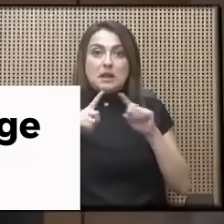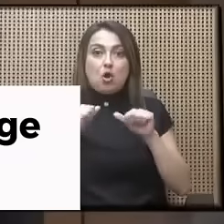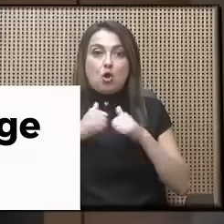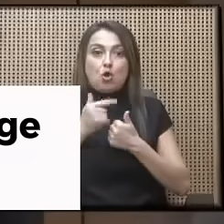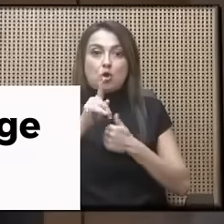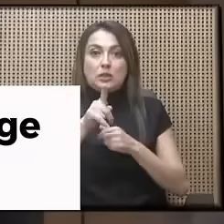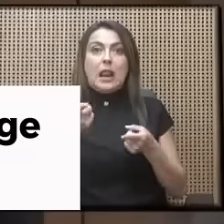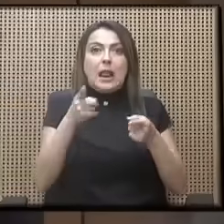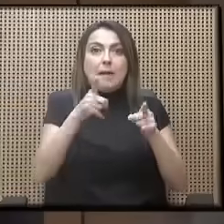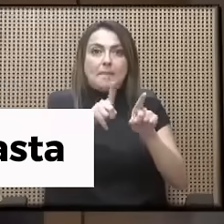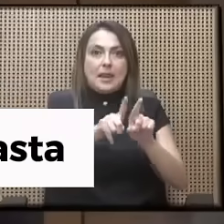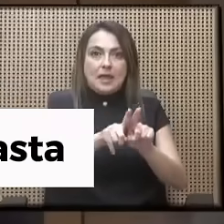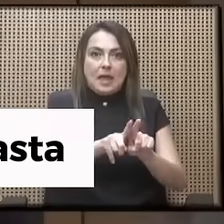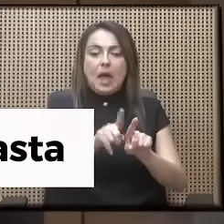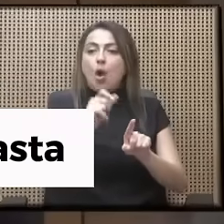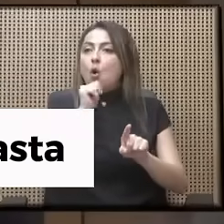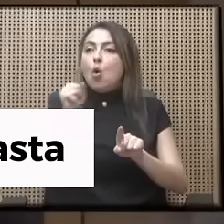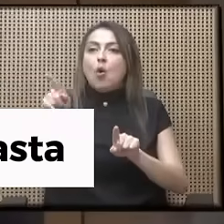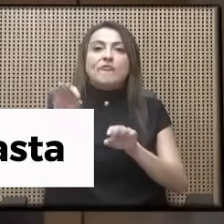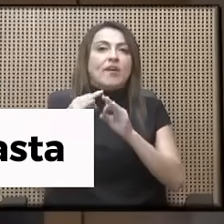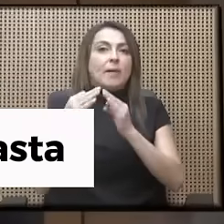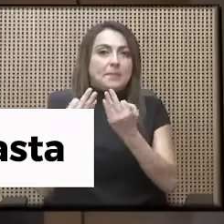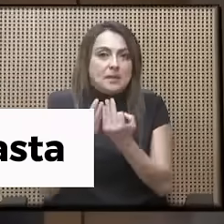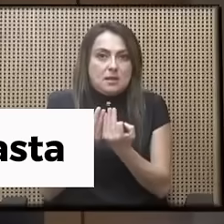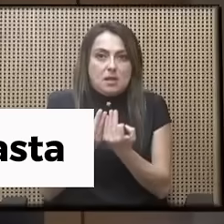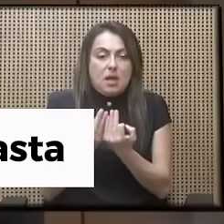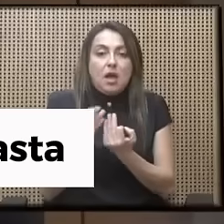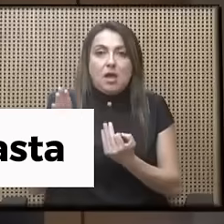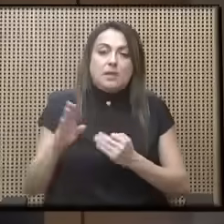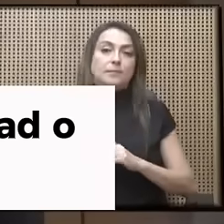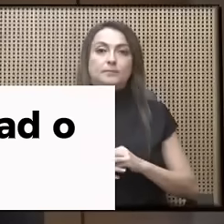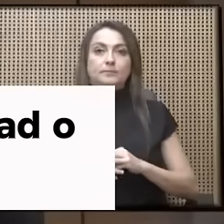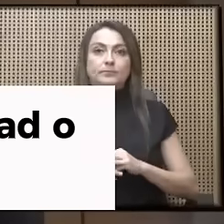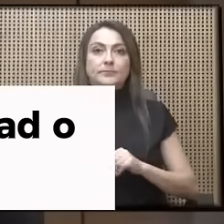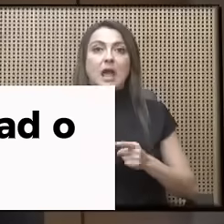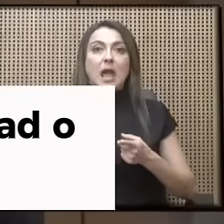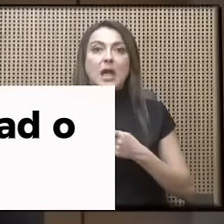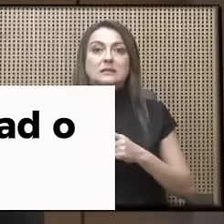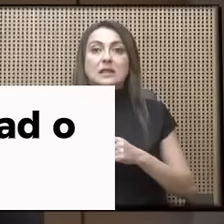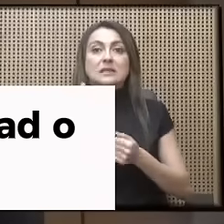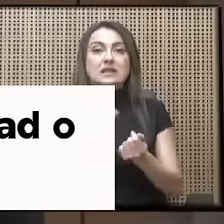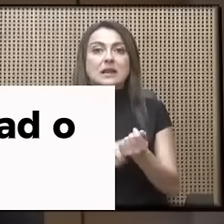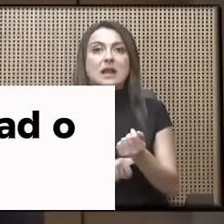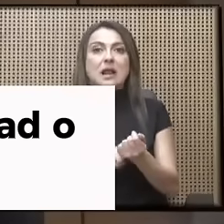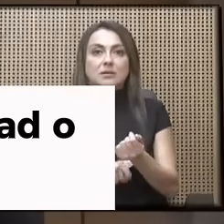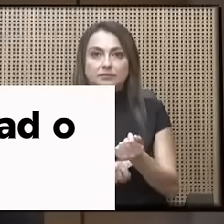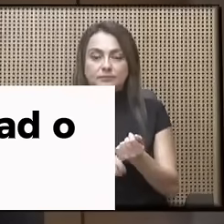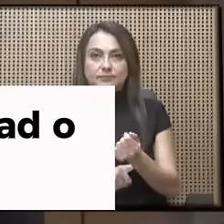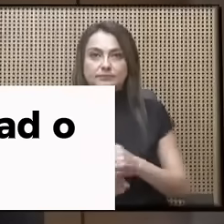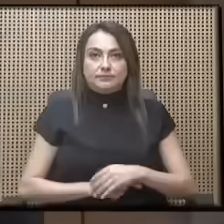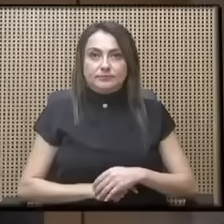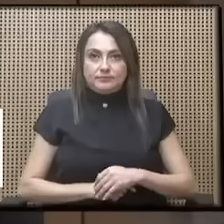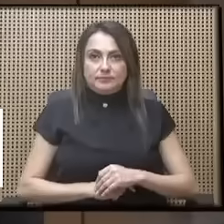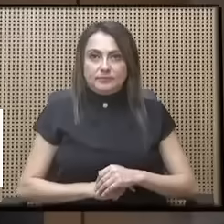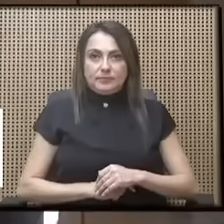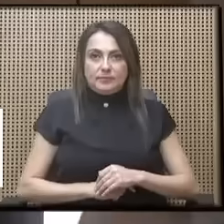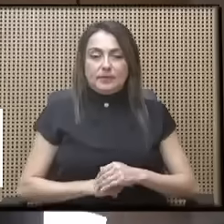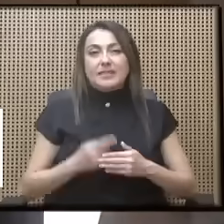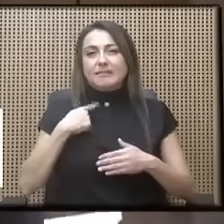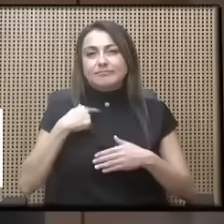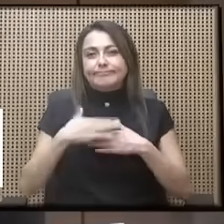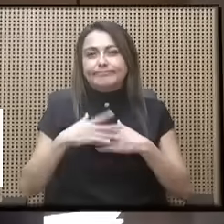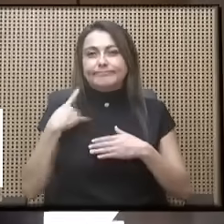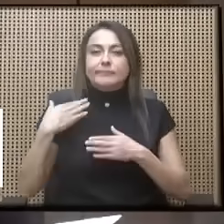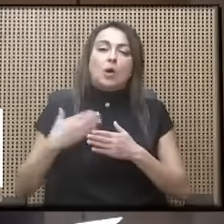su cónyuge, ascendientes, descendientes o parientes colaterales hasta el tercer grado inclusive de consanguinidad o afinidad. Es decir,